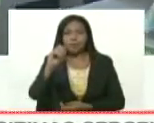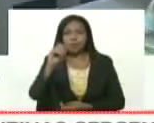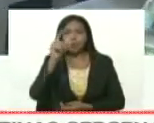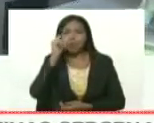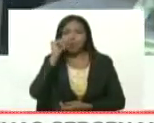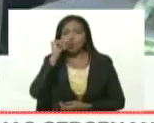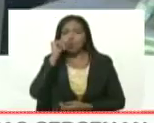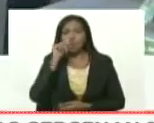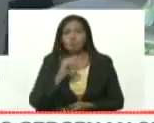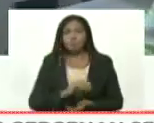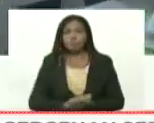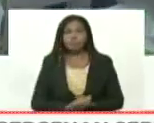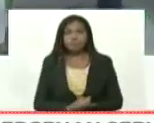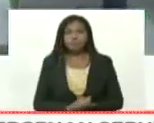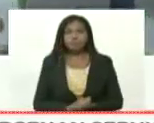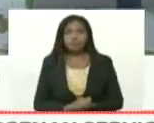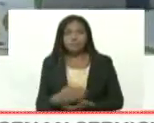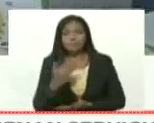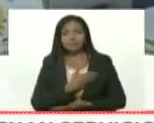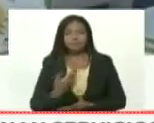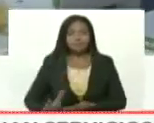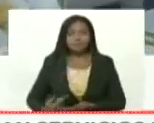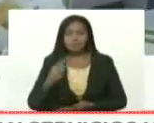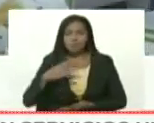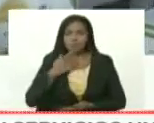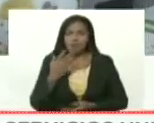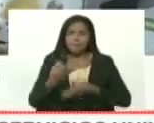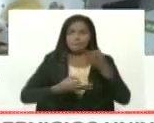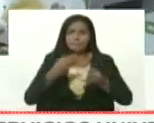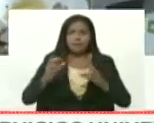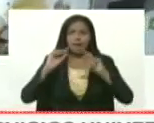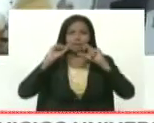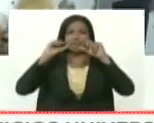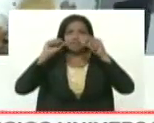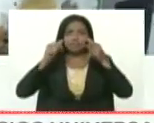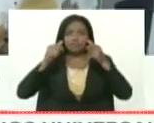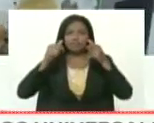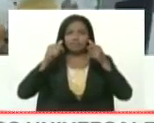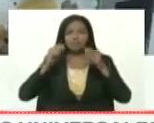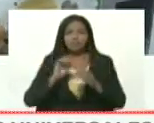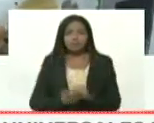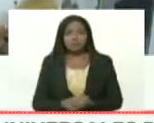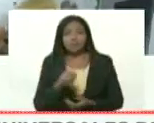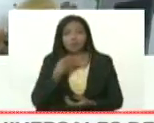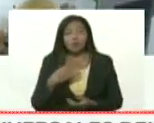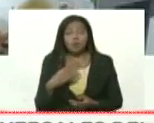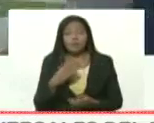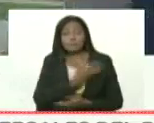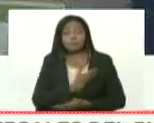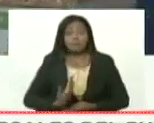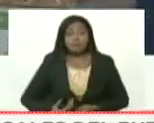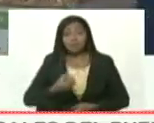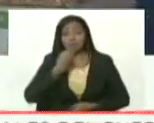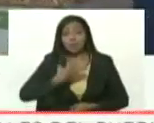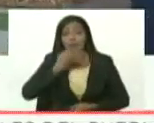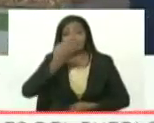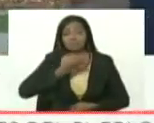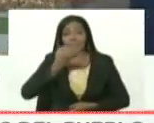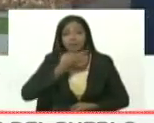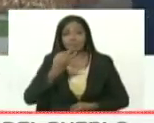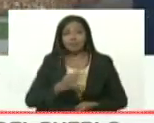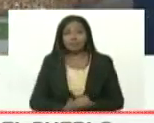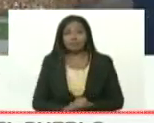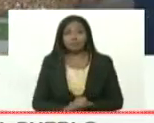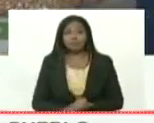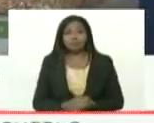Cumacharano. Pablo Characo, señor presidente. Pablo Charango, ¿qué me puedes decir del maíz, Pablo, por favor? Señor presidente, buenas tardes. Aquí tenemos esta